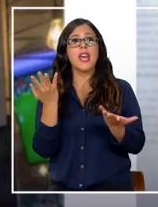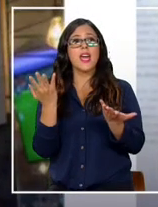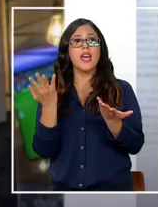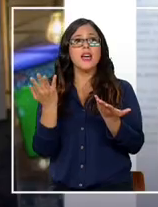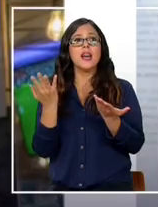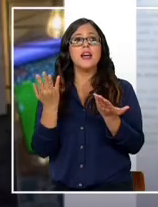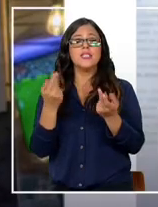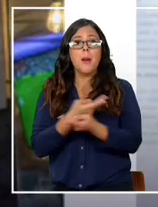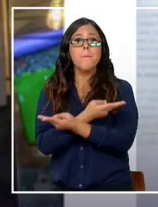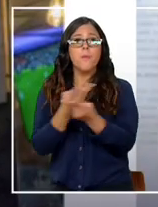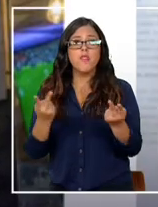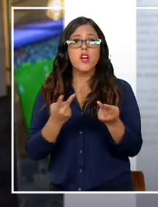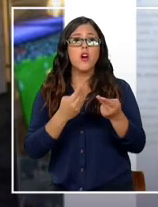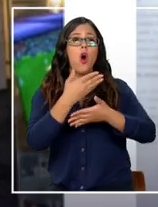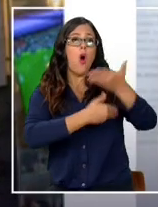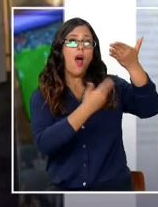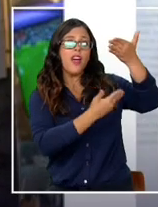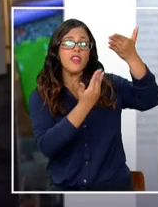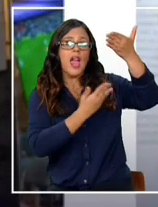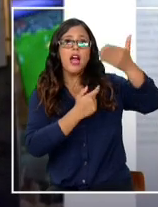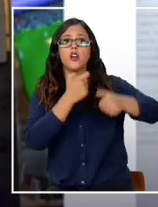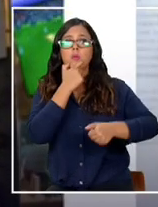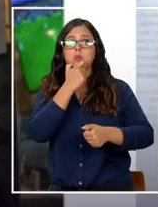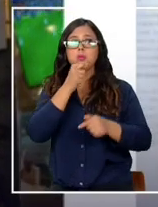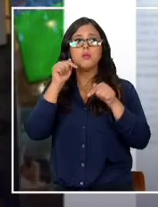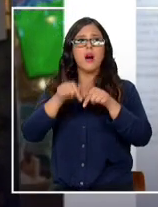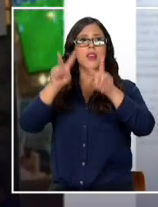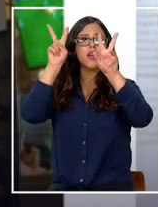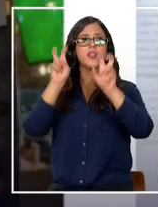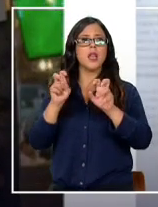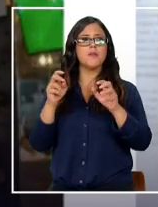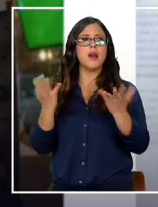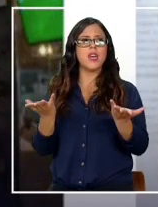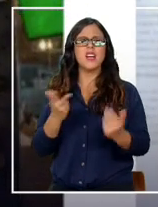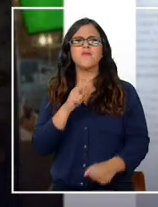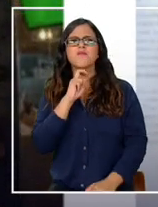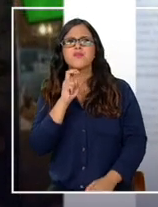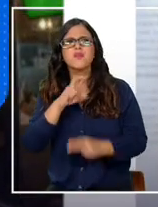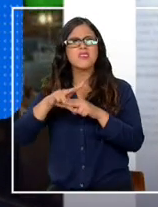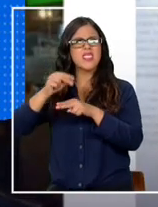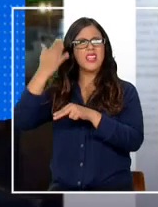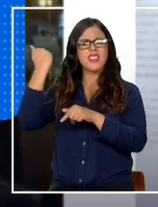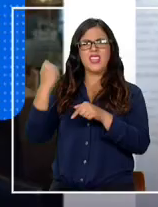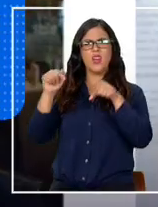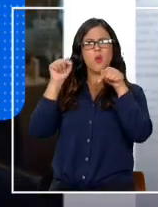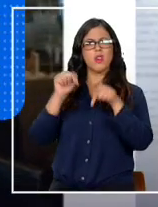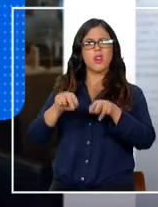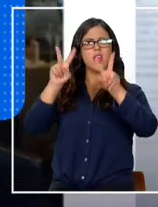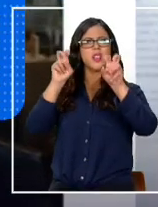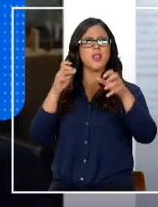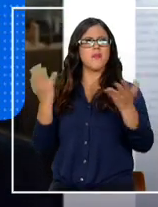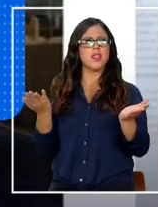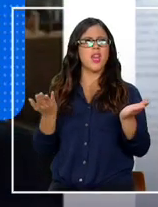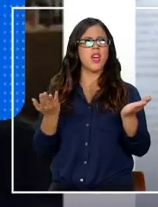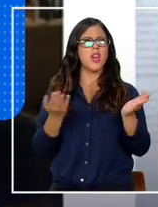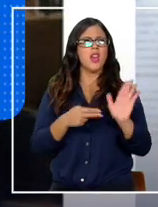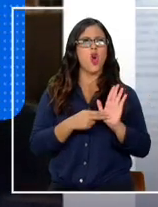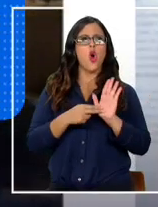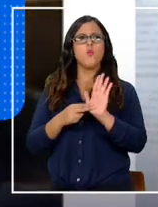Café con piernas, dentro de la cultura del café subido de tono y anticuado de Chile, donde apunta la cosificación de la